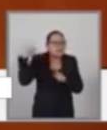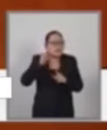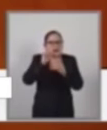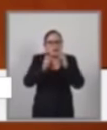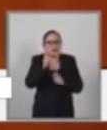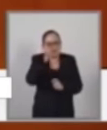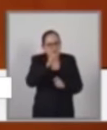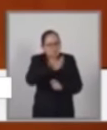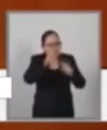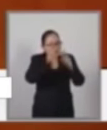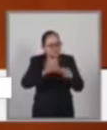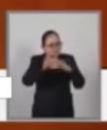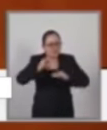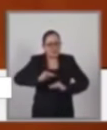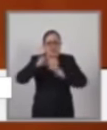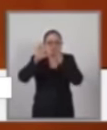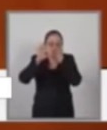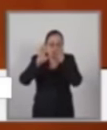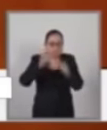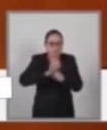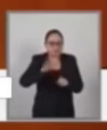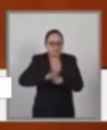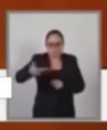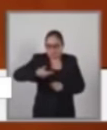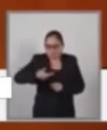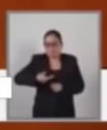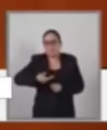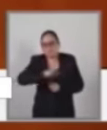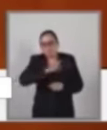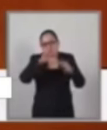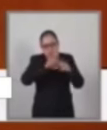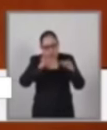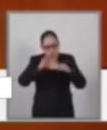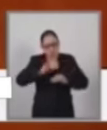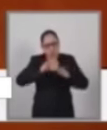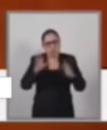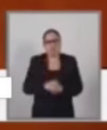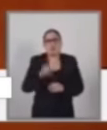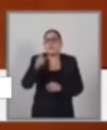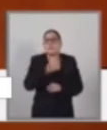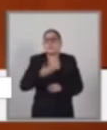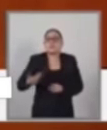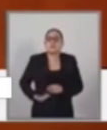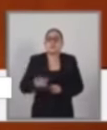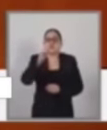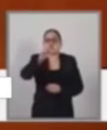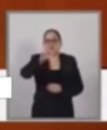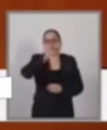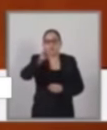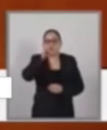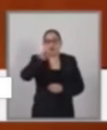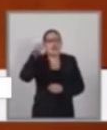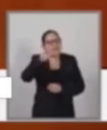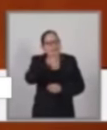corrupción y la impunidad. El discurso presidencial que con la llegada de él y su imagen de hombre pobre y de hombre